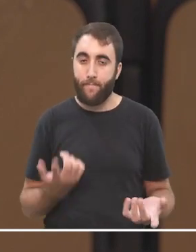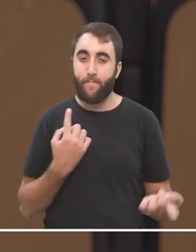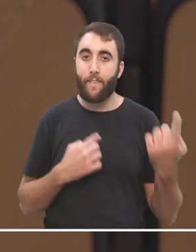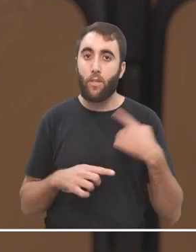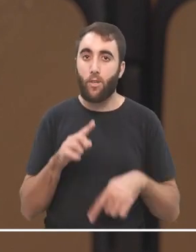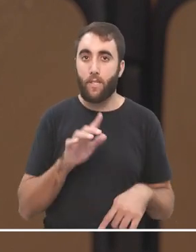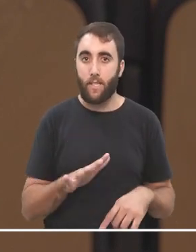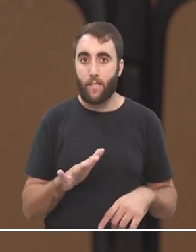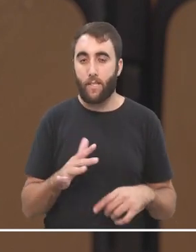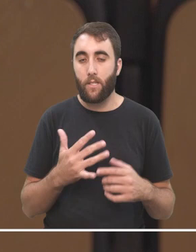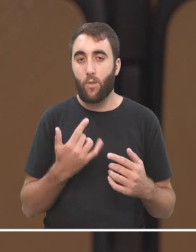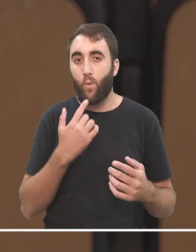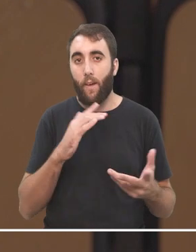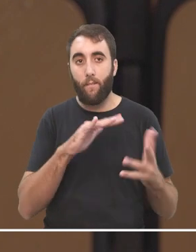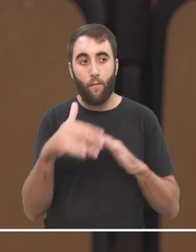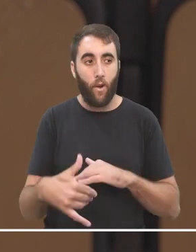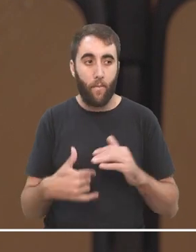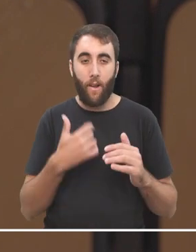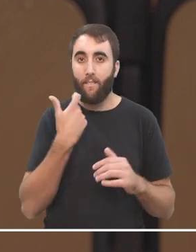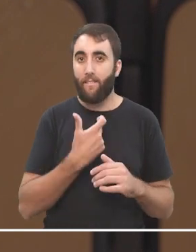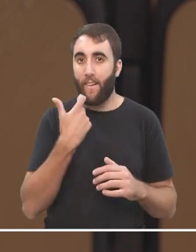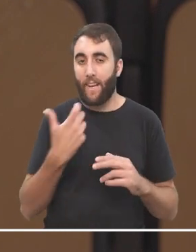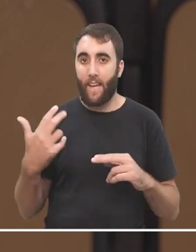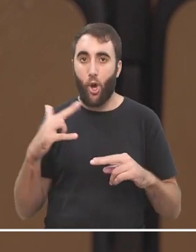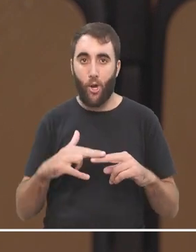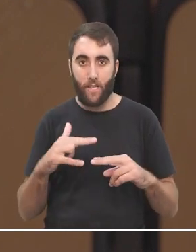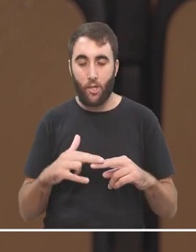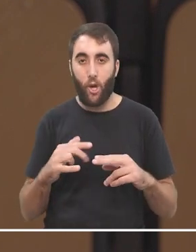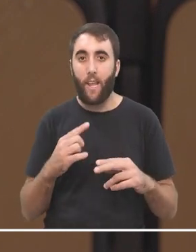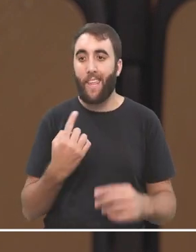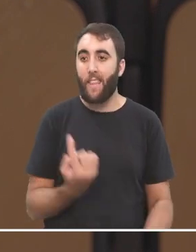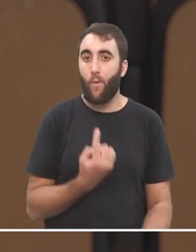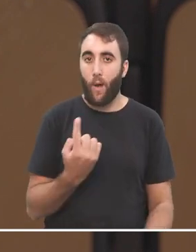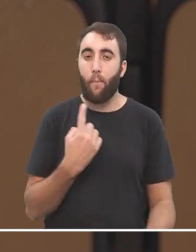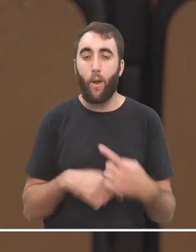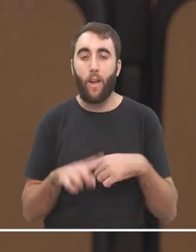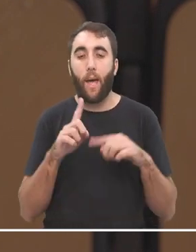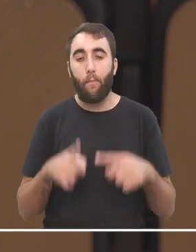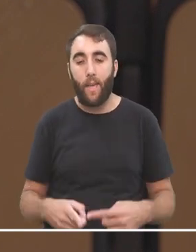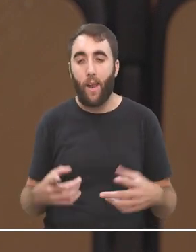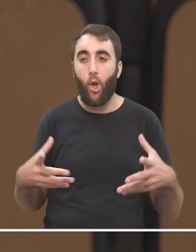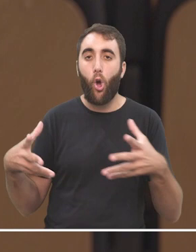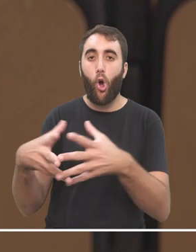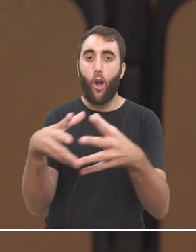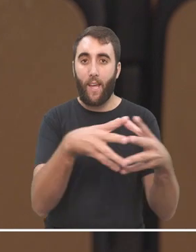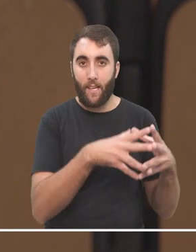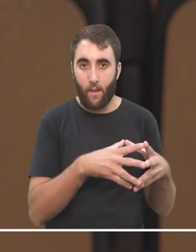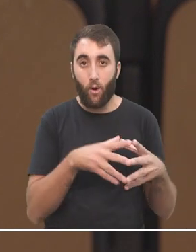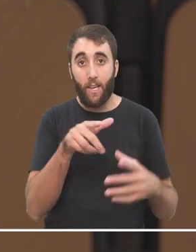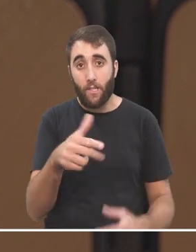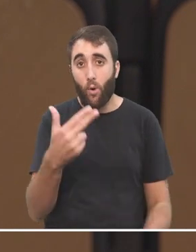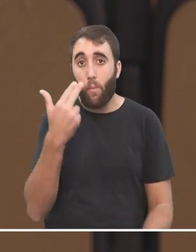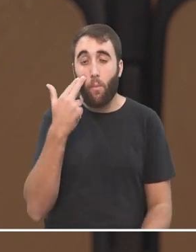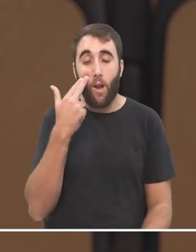Entonces, pues una falta de conexión a nivel individual, pero también a nivel colectivo de la comunidad, es un